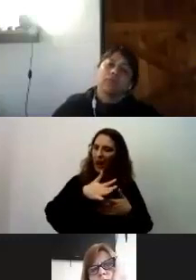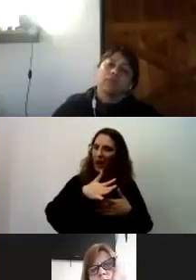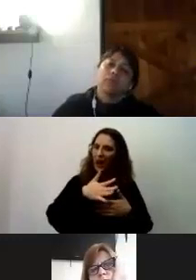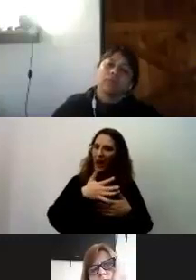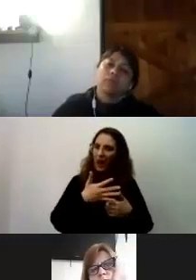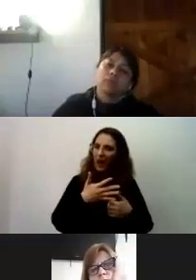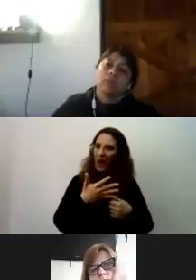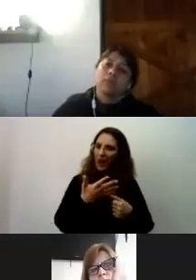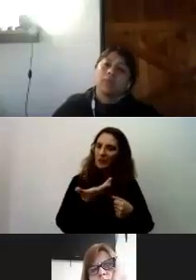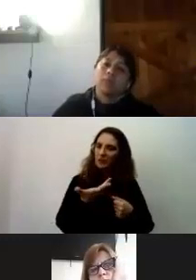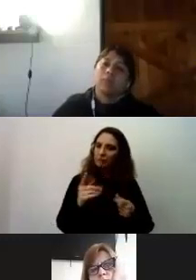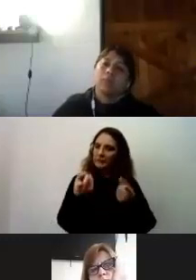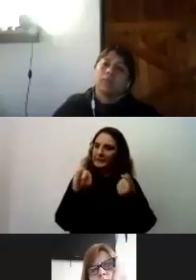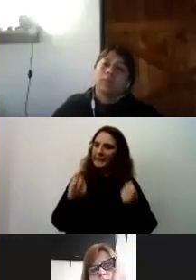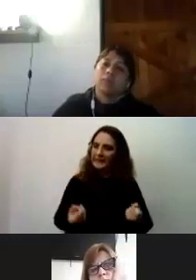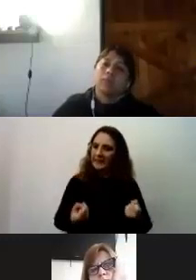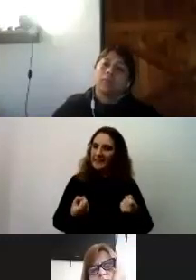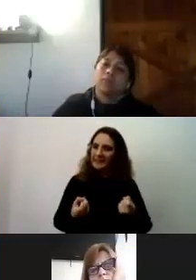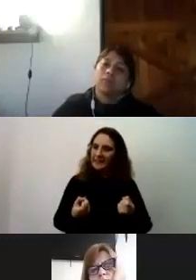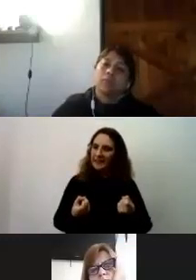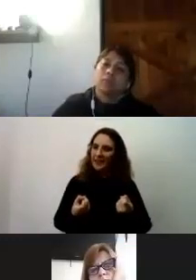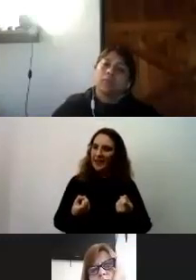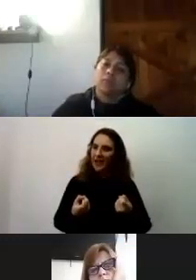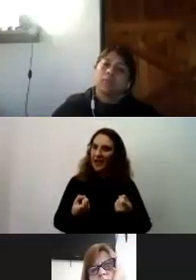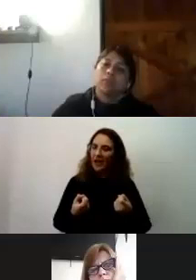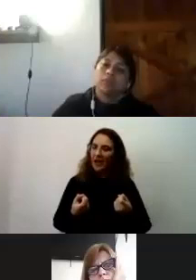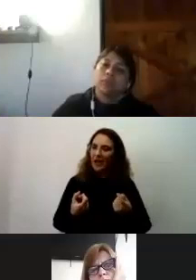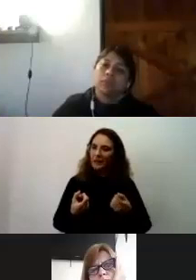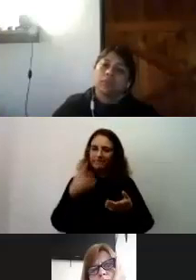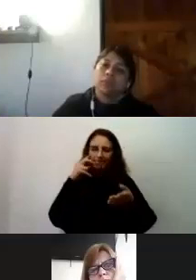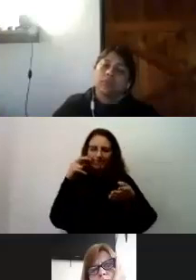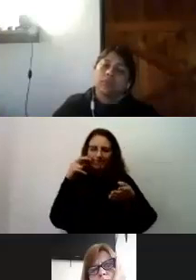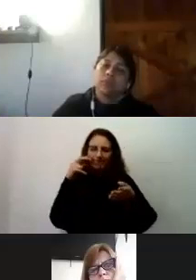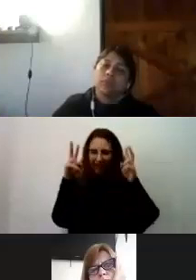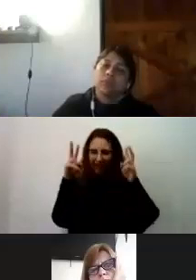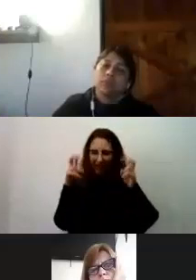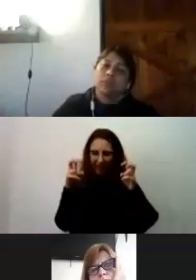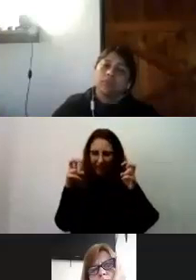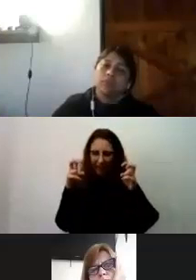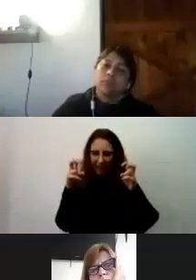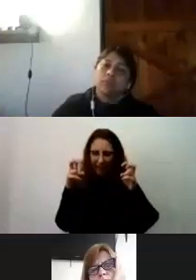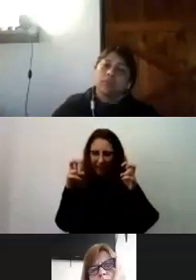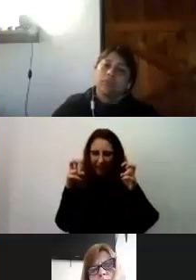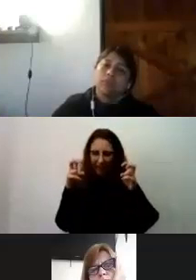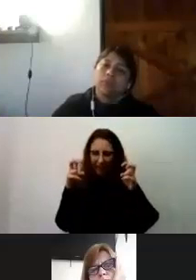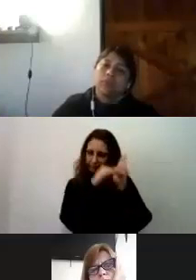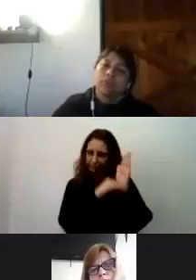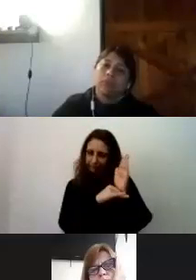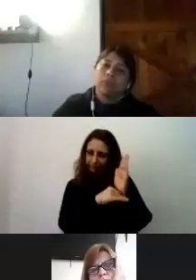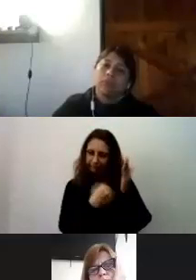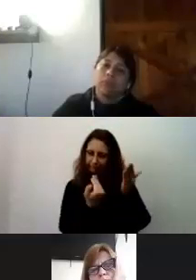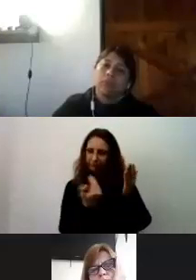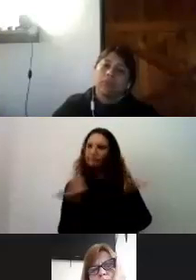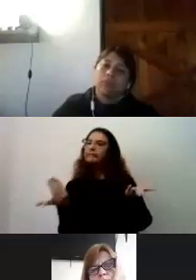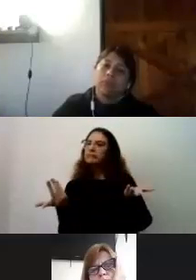es necesario ingresar al examen de los temas que, de orden federal que se traen a conocimiento de esta